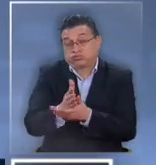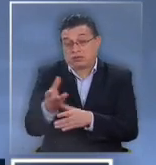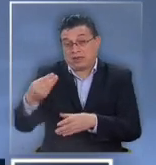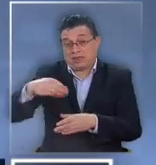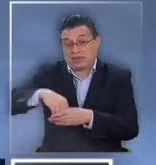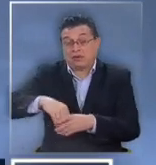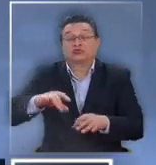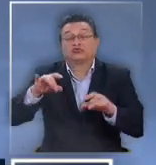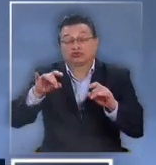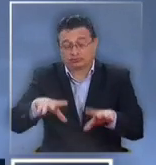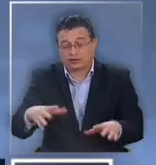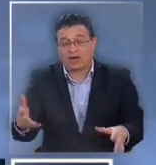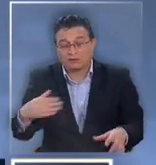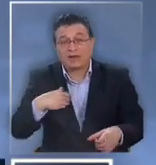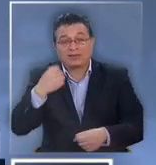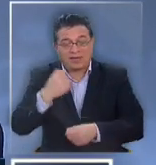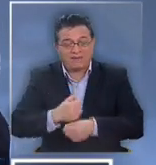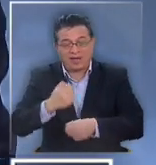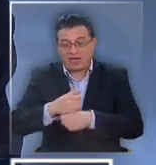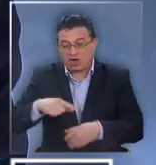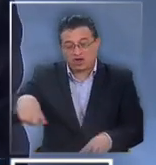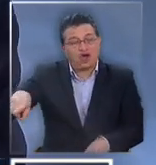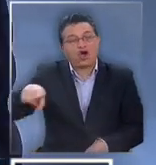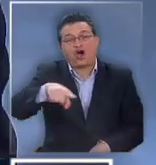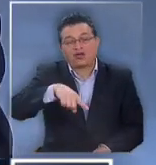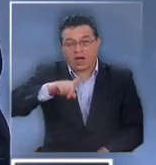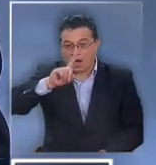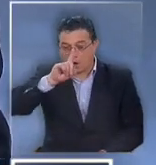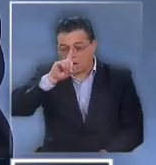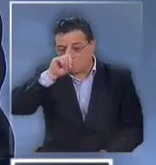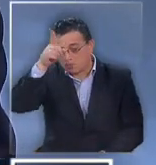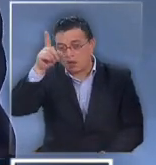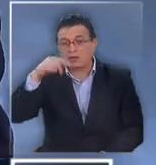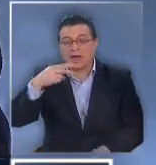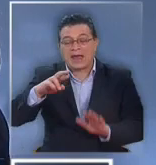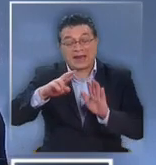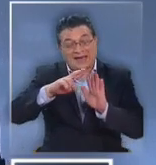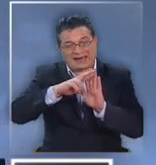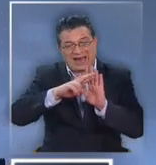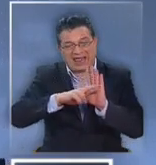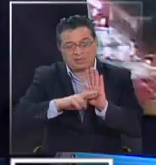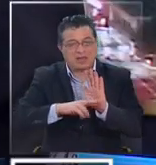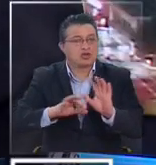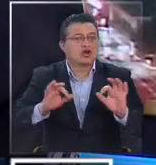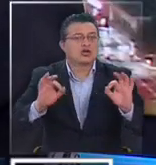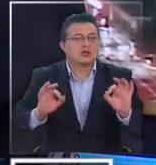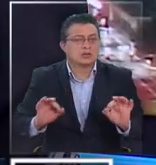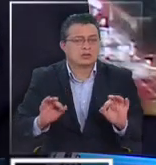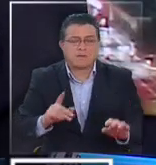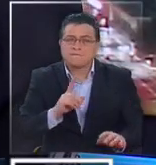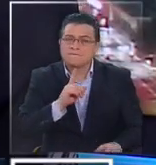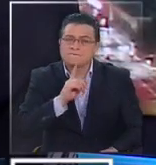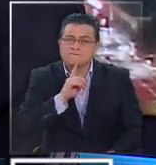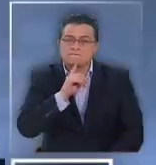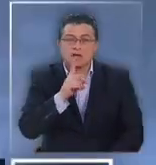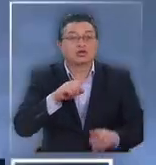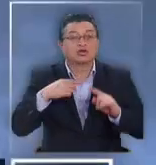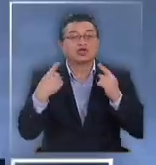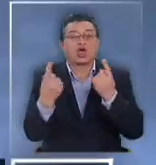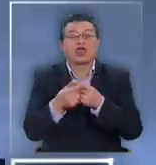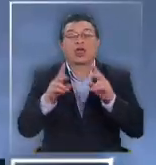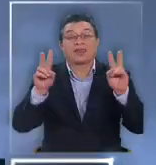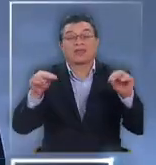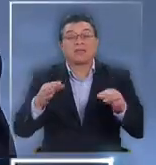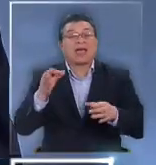porque están los trabajadores están acostumbrados a tener reglamentos todos los temas de seguridad